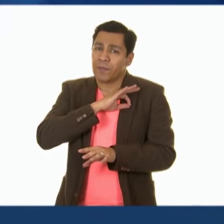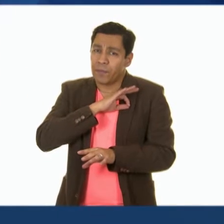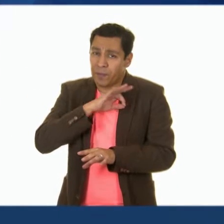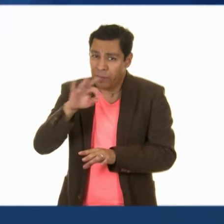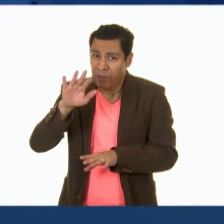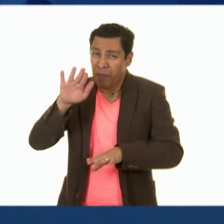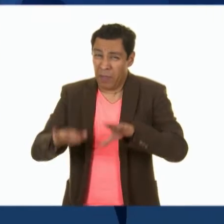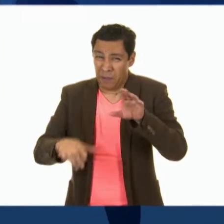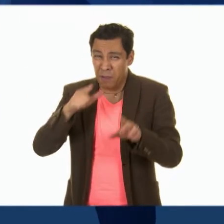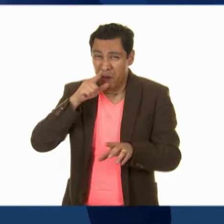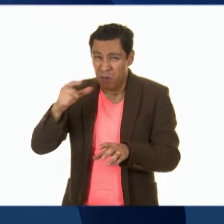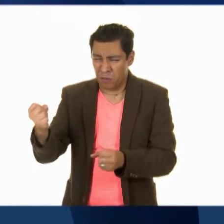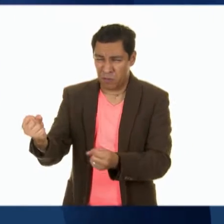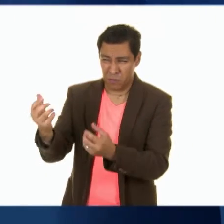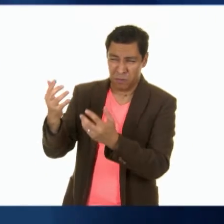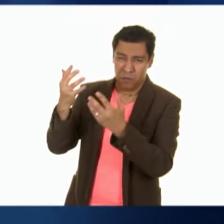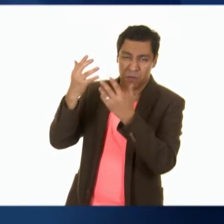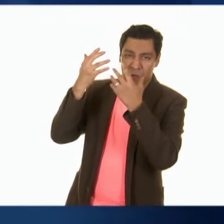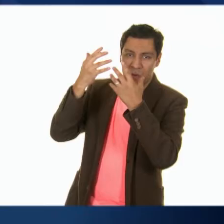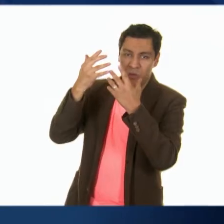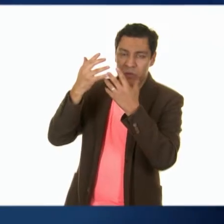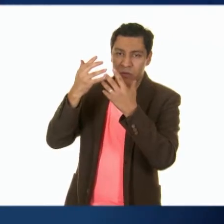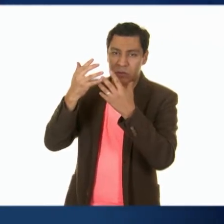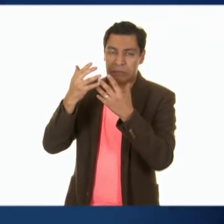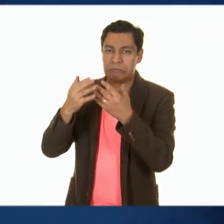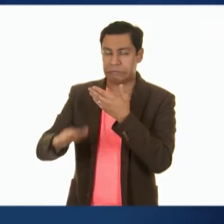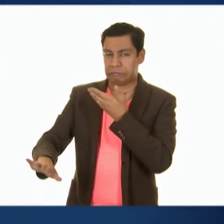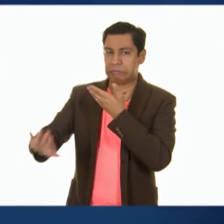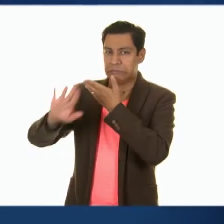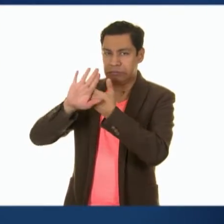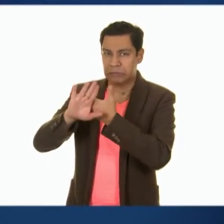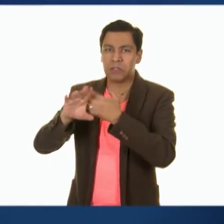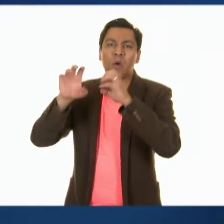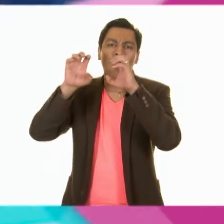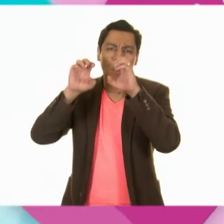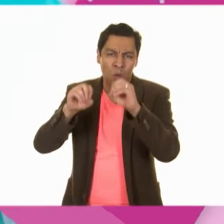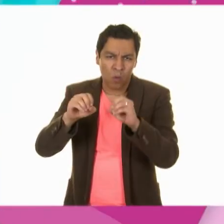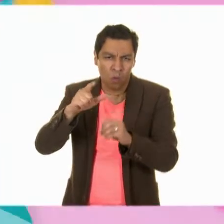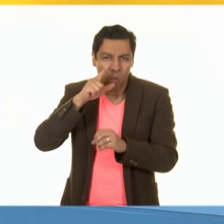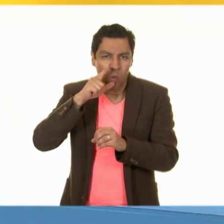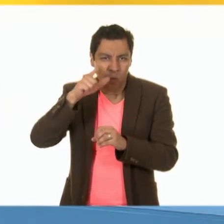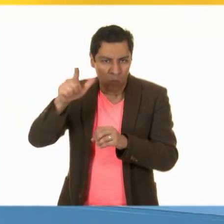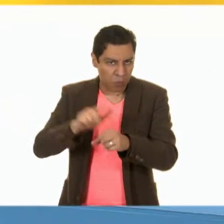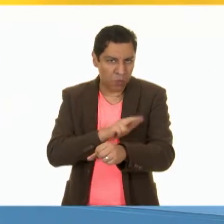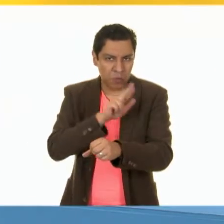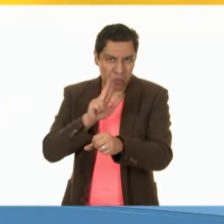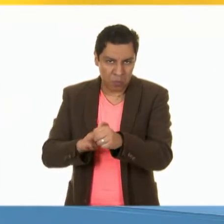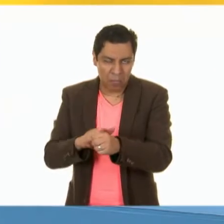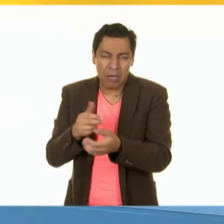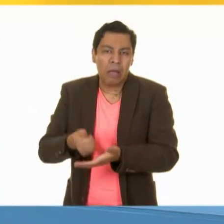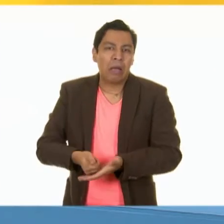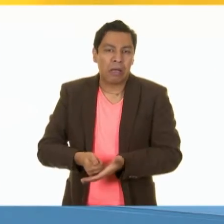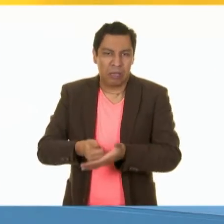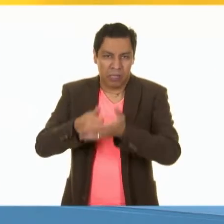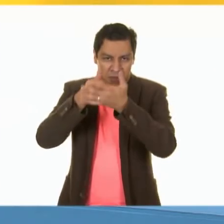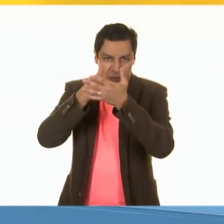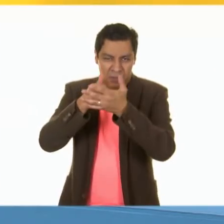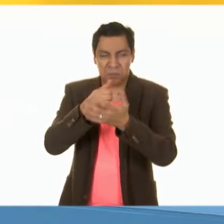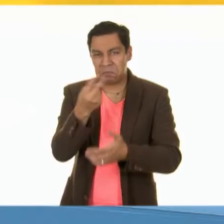vivos, mientras que otras, como la luz visible, son muy útiles en diversas funciones. Ay, bueno, pues qué buena